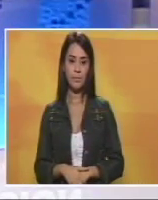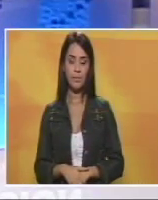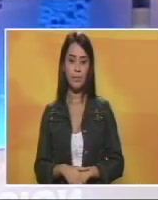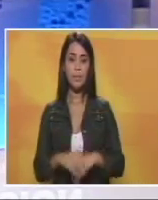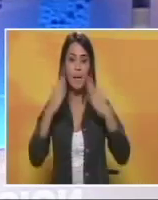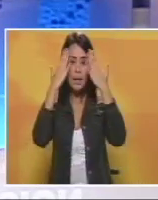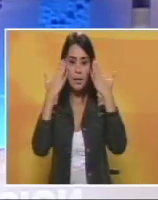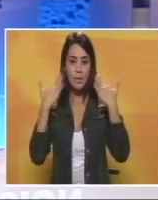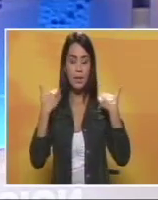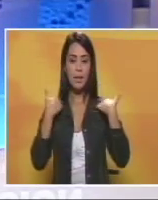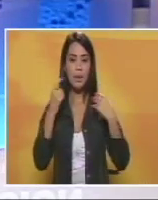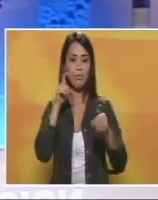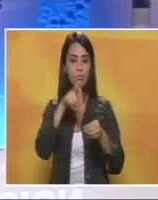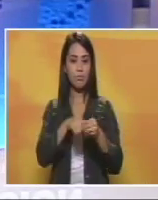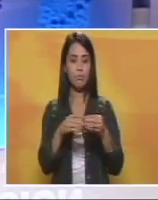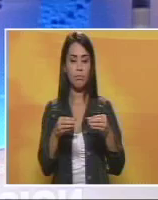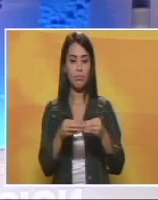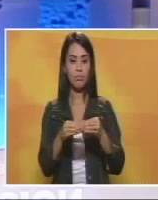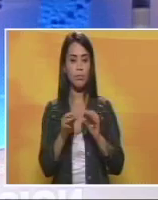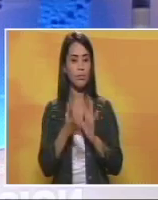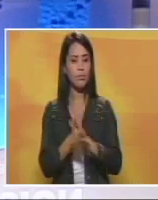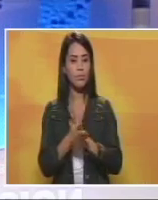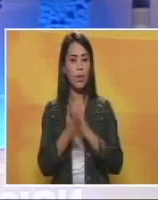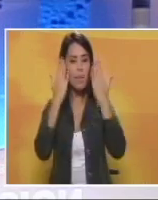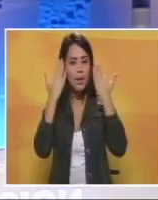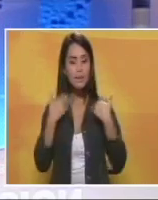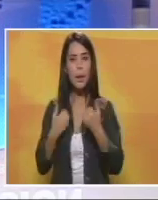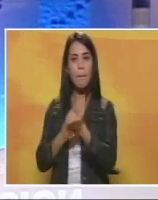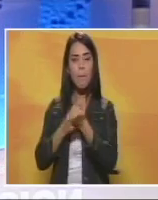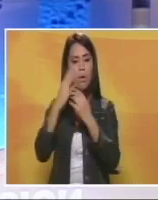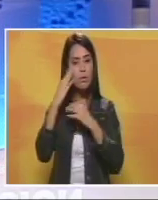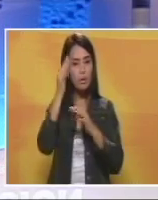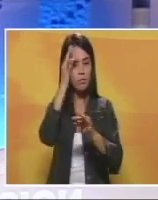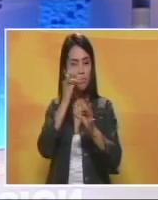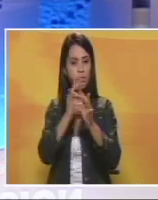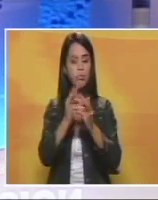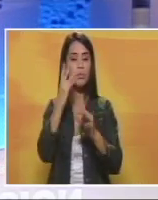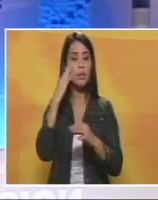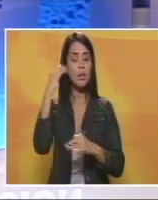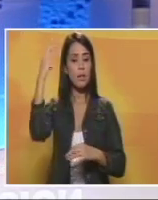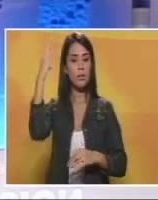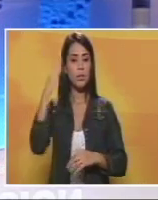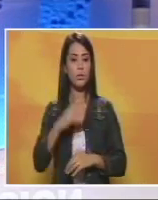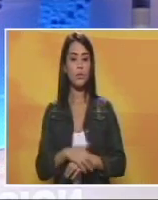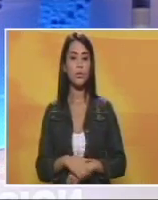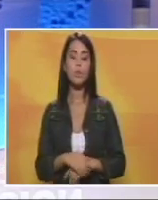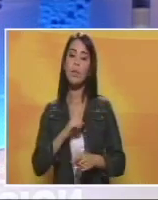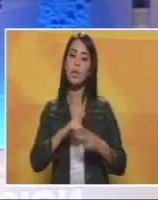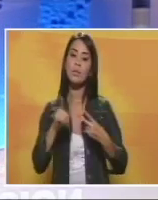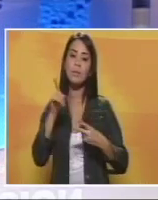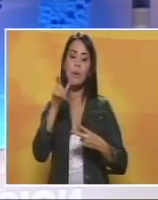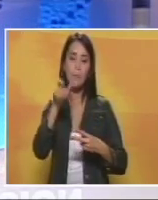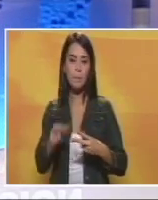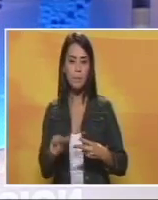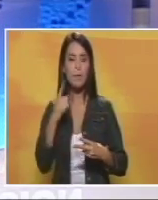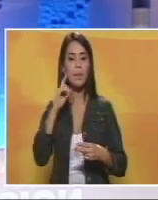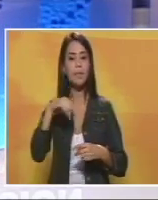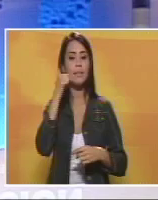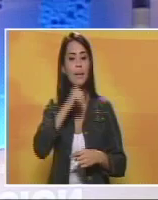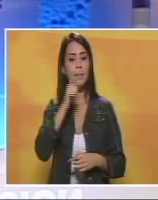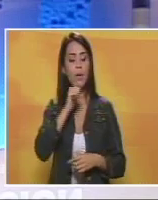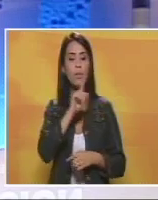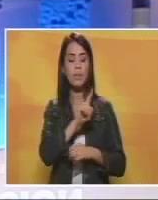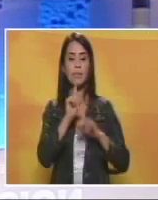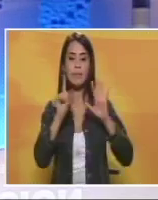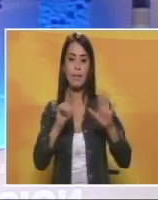Josefina María Vilches, miembro de la Congregación de las Siervas de Jesús, aseguró que la beatificación de la Madre Carmen Rendiles, que se realizará el próximo sábado